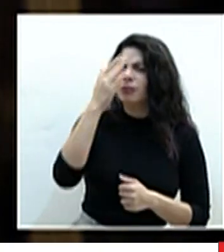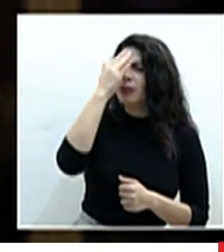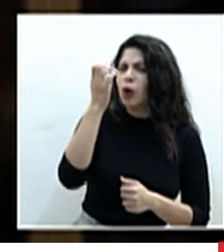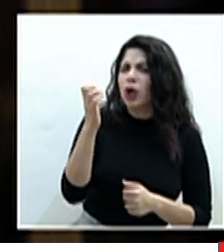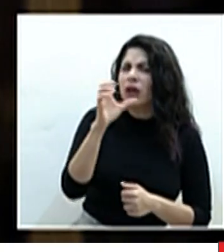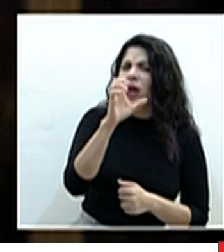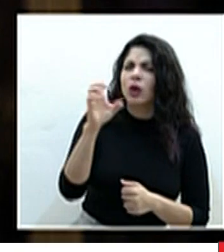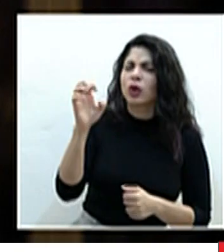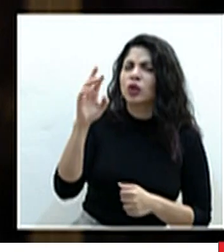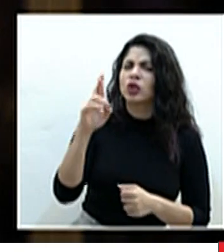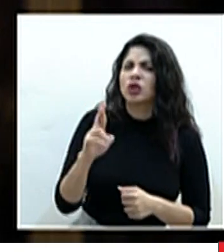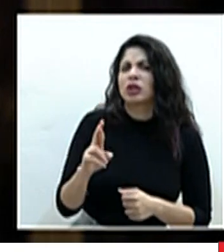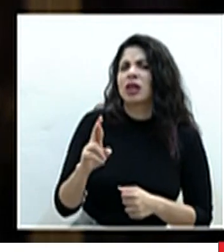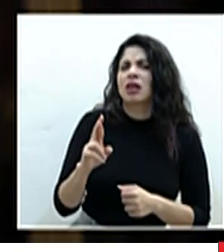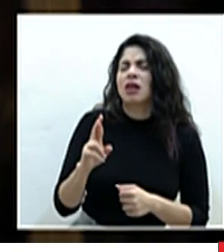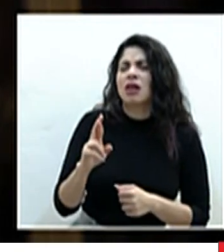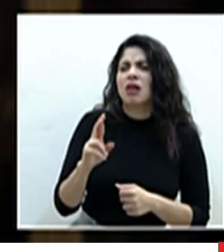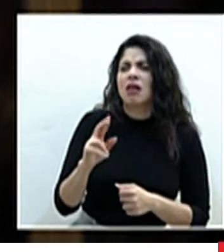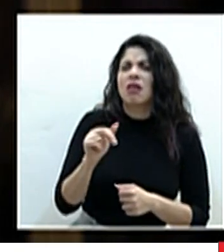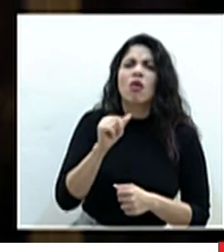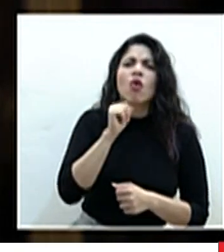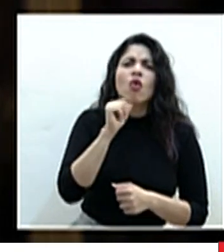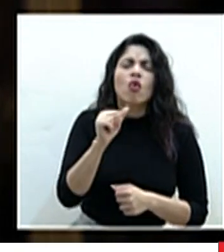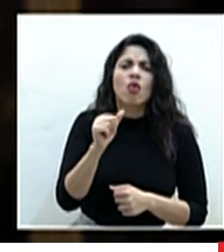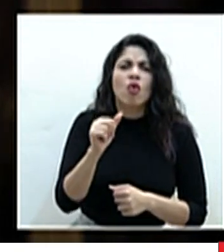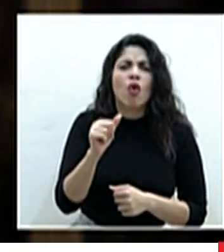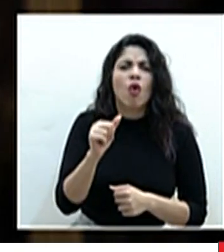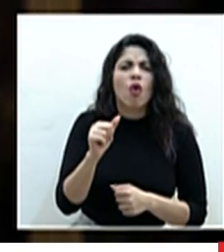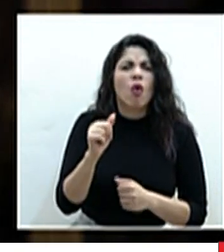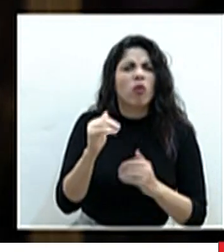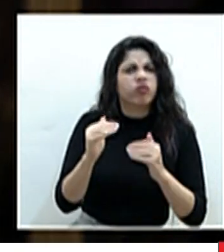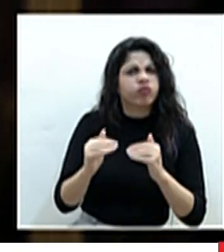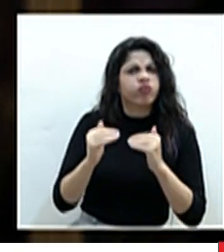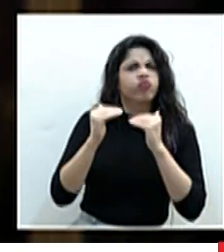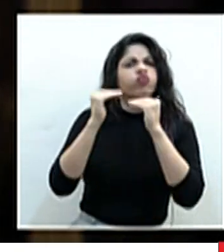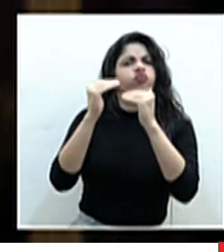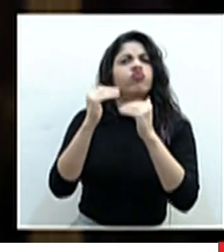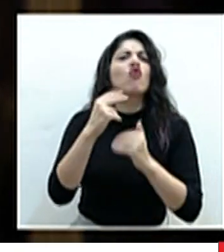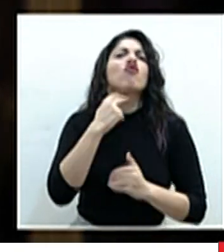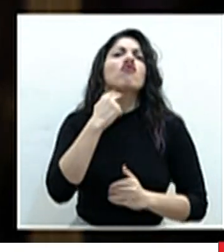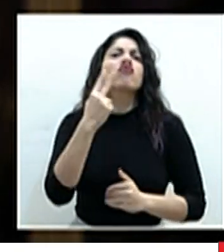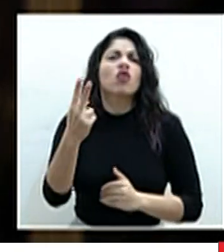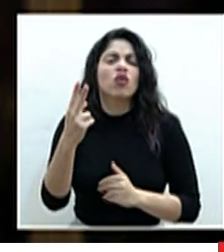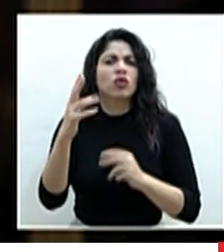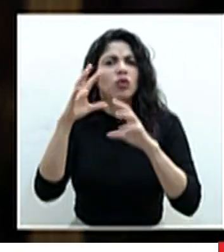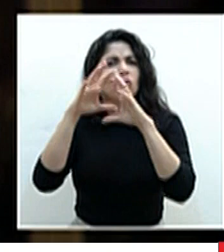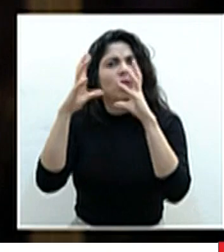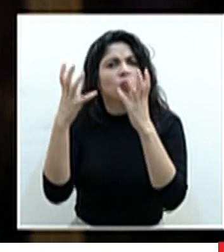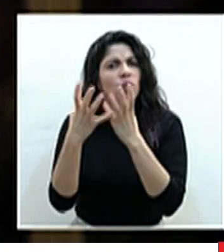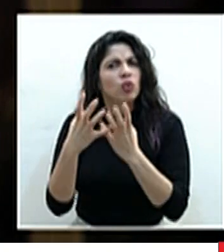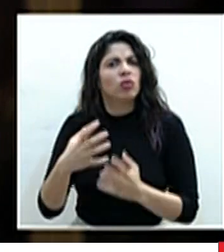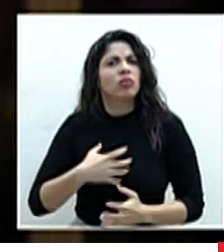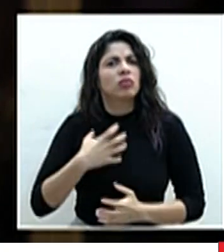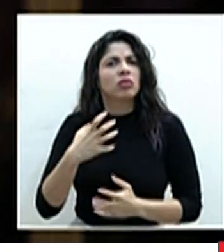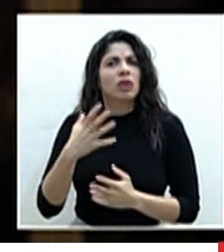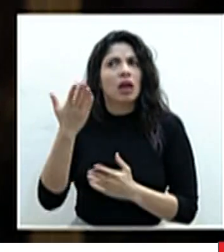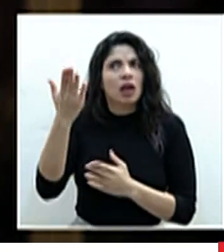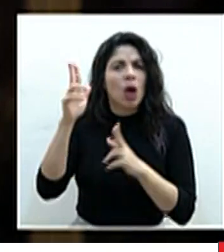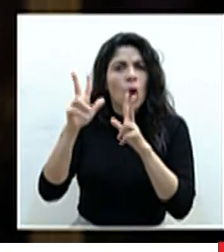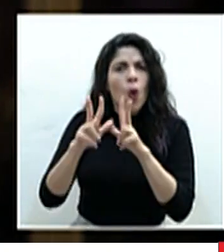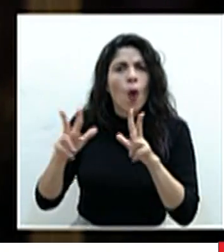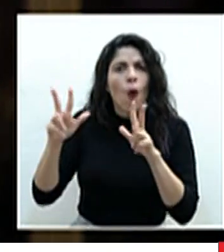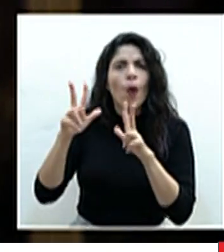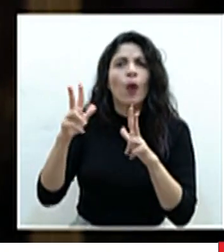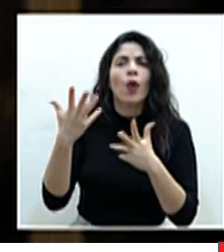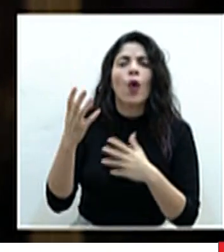Costa Rica no eleva con más contundencia su voz ante el mundo, ante la ONU,